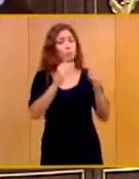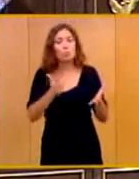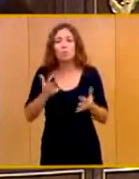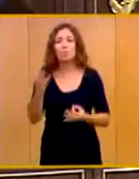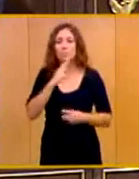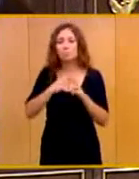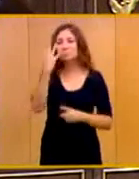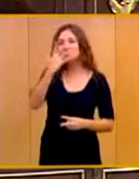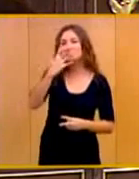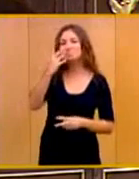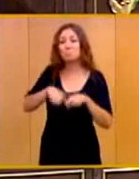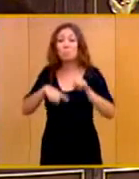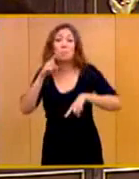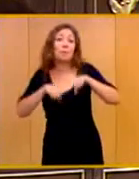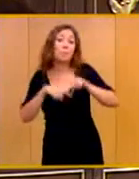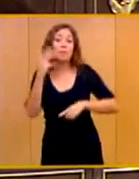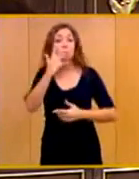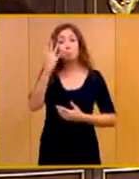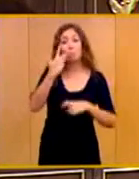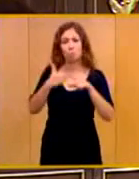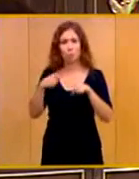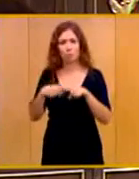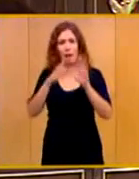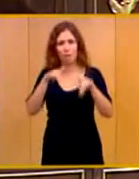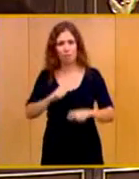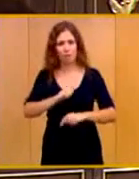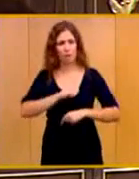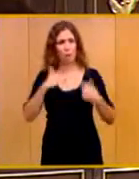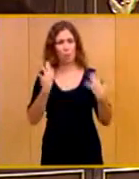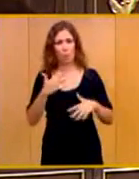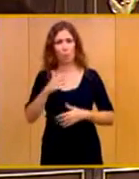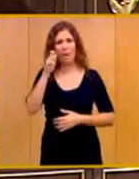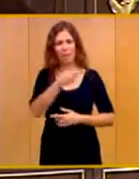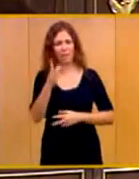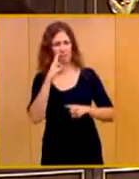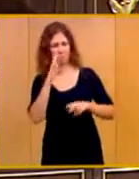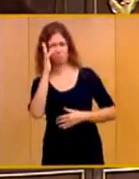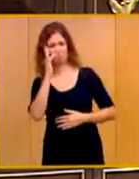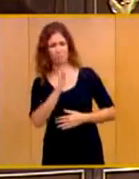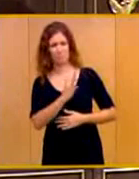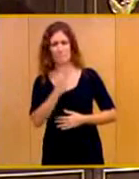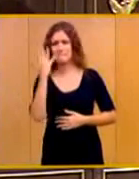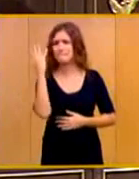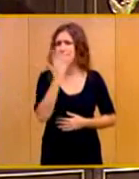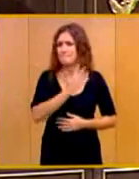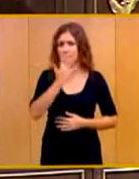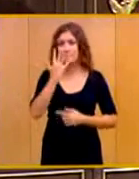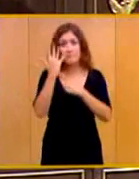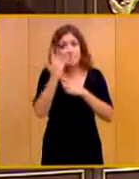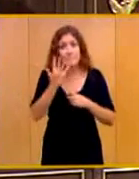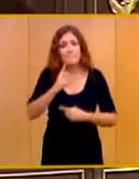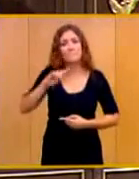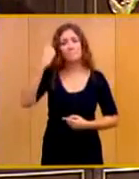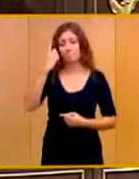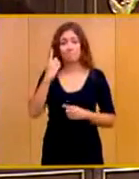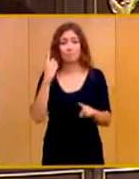y de su incertidumbre mana ese caudal de desconfianza que se ha convertido en el principal adversario de